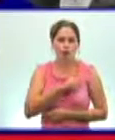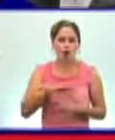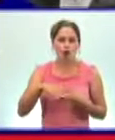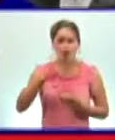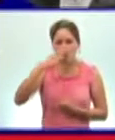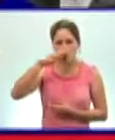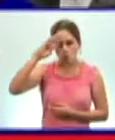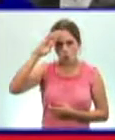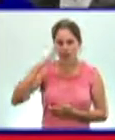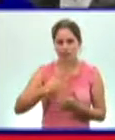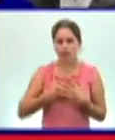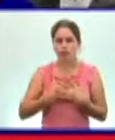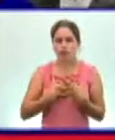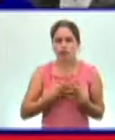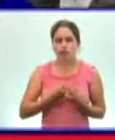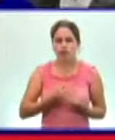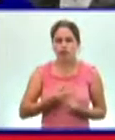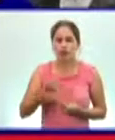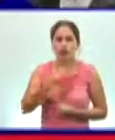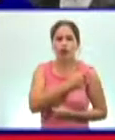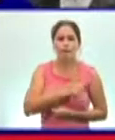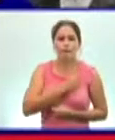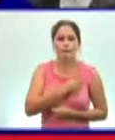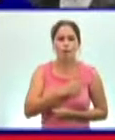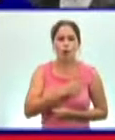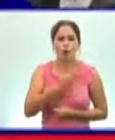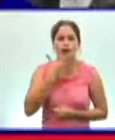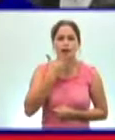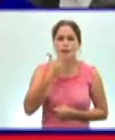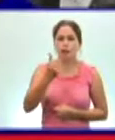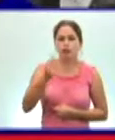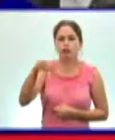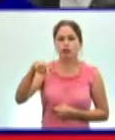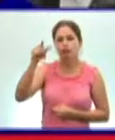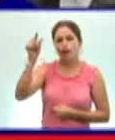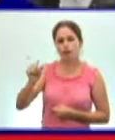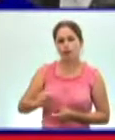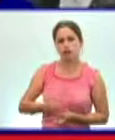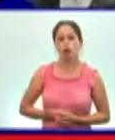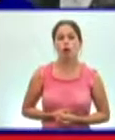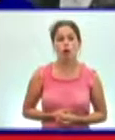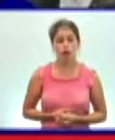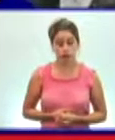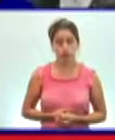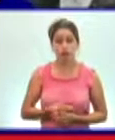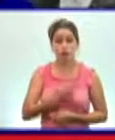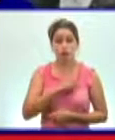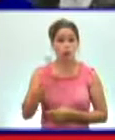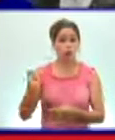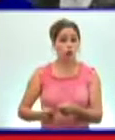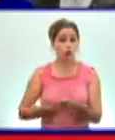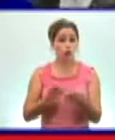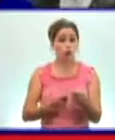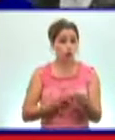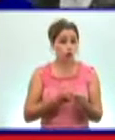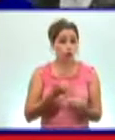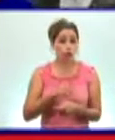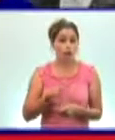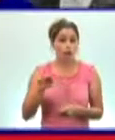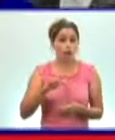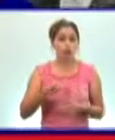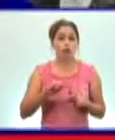amor de la justicia y el bienestar del hombre, y el arte de adelantar su derecho sin lucha violenta e